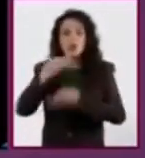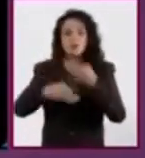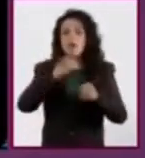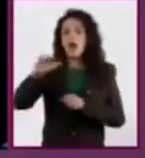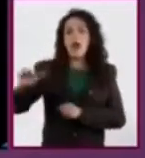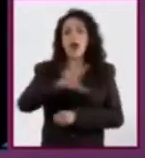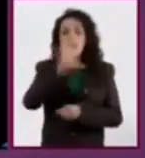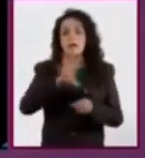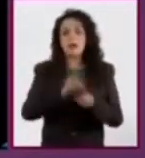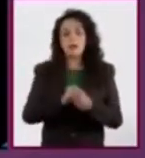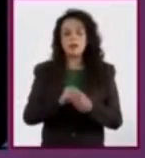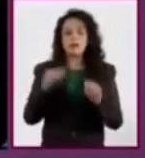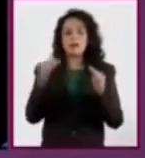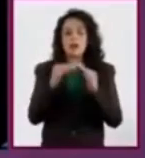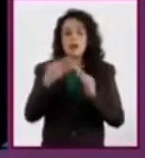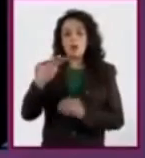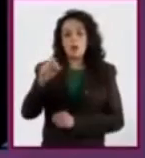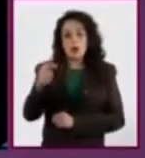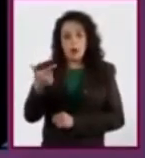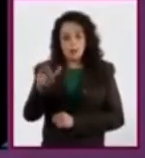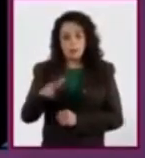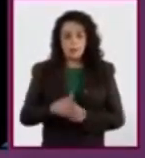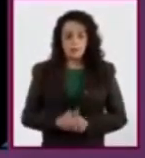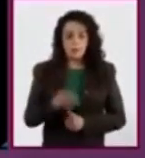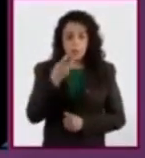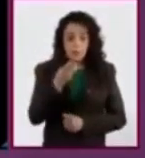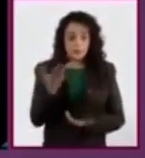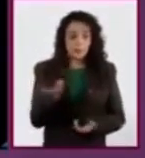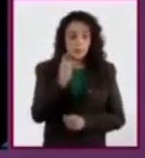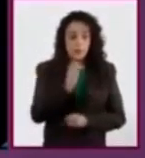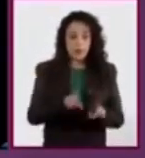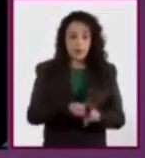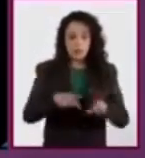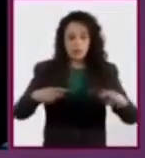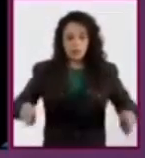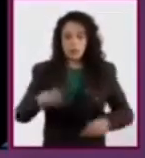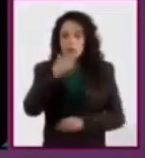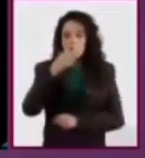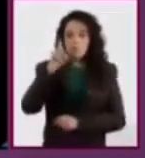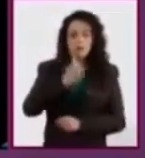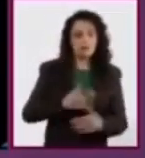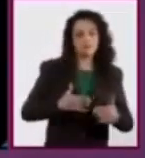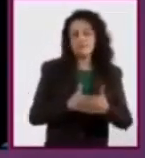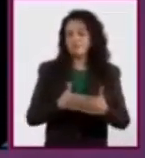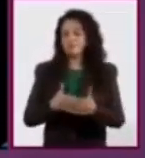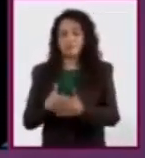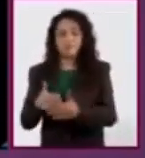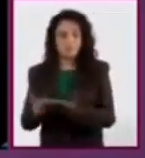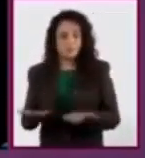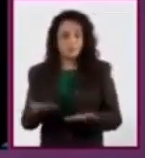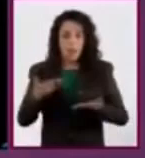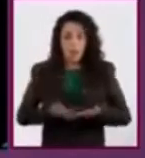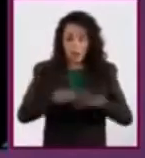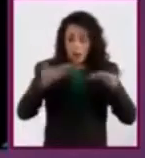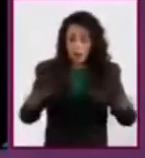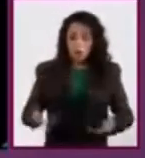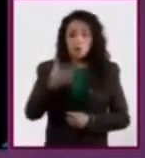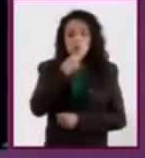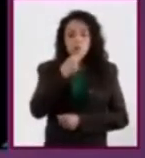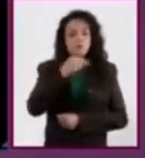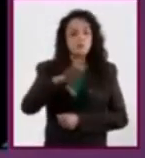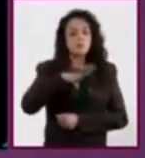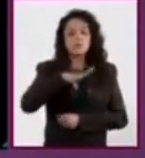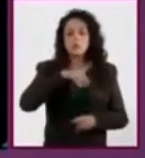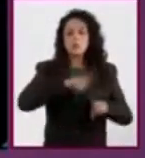Esto limitaba las oportunidades de desarrollo de hombres y mujeres. En la actualidad, el hombre realiza actividades